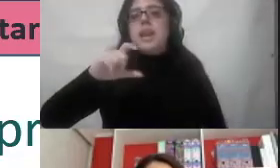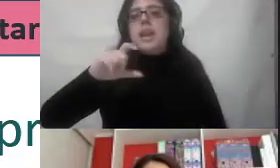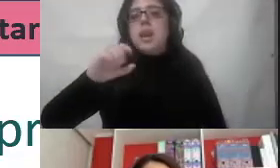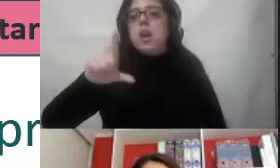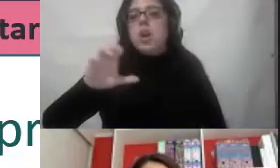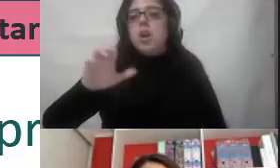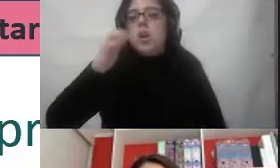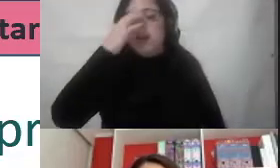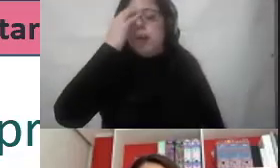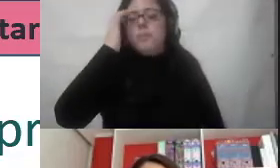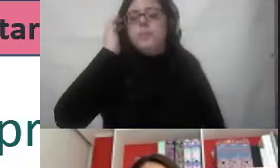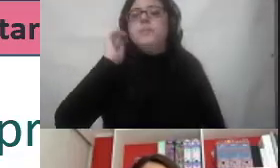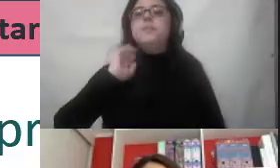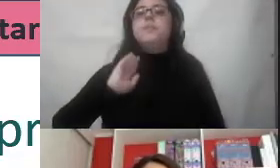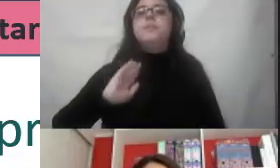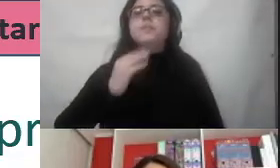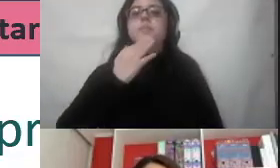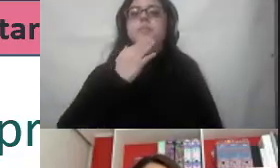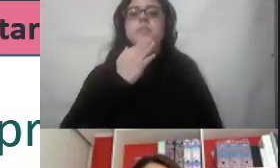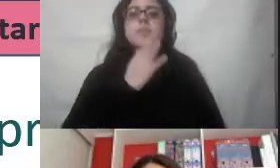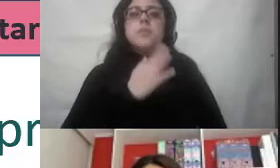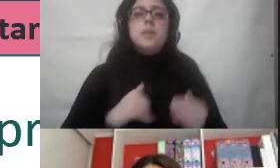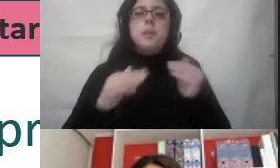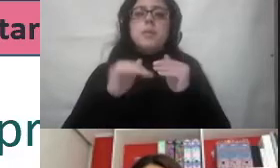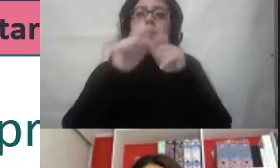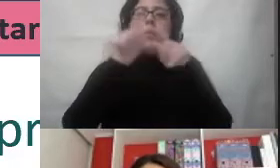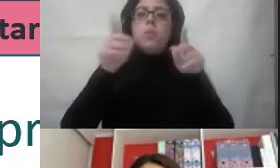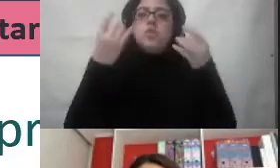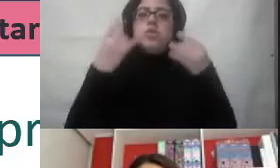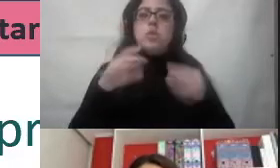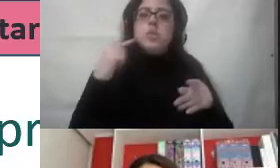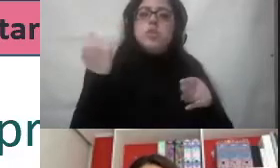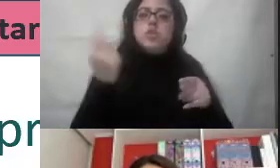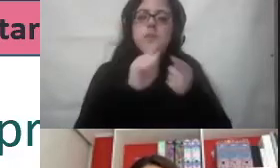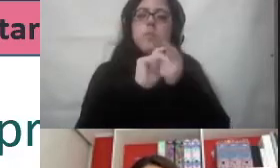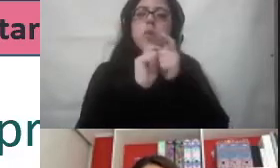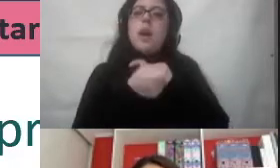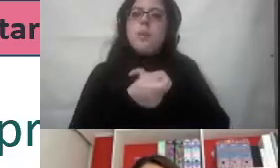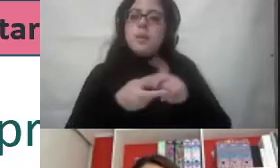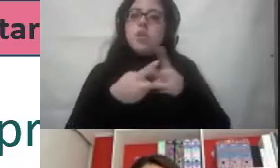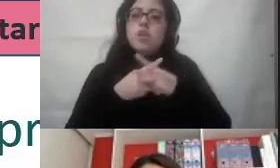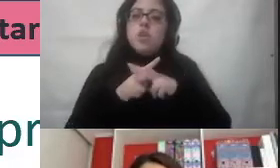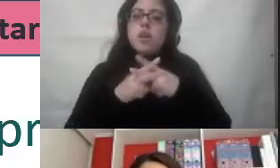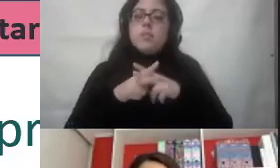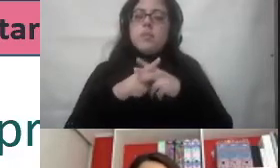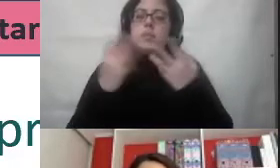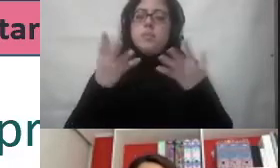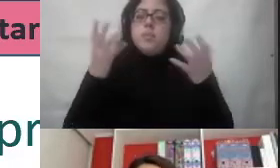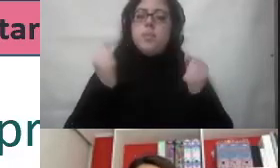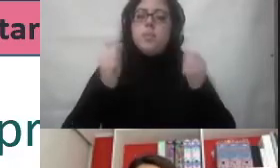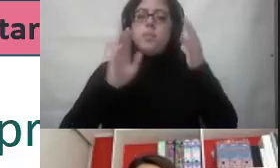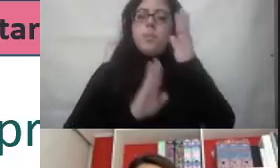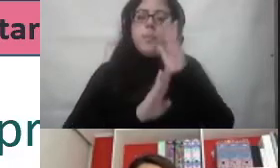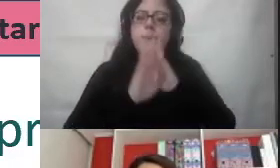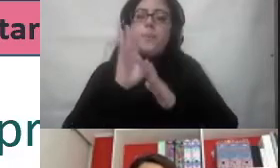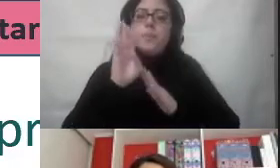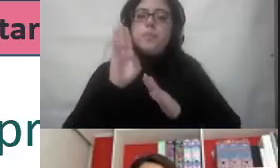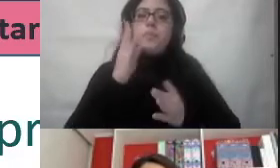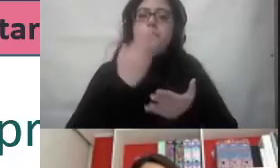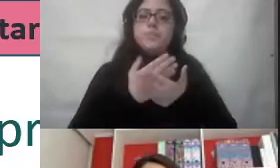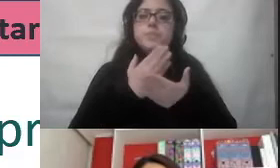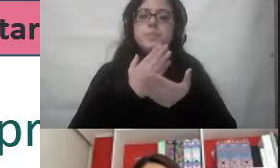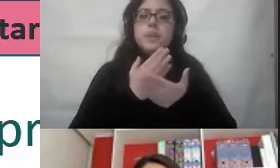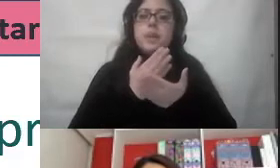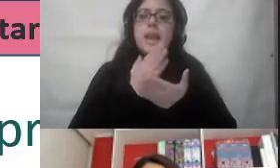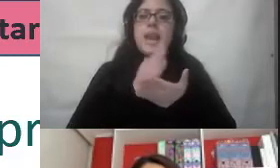misma pregunta, lo que vamos cambiando son las herramientas por las cuales nosotros vamos desarrollando las clases. Por ejemplo,